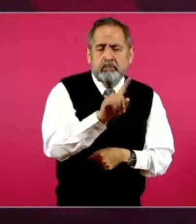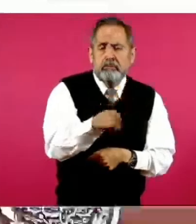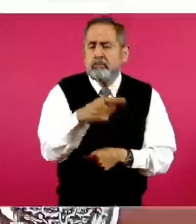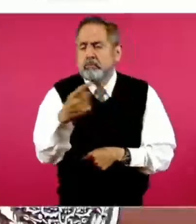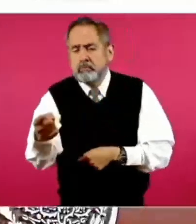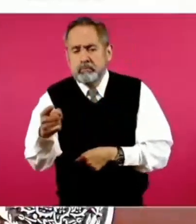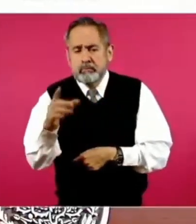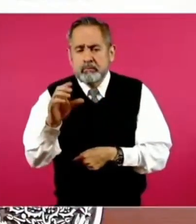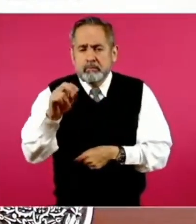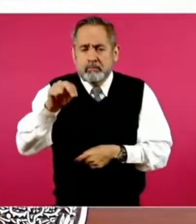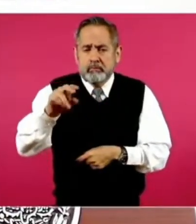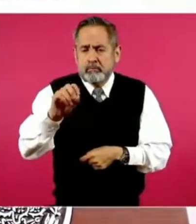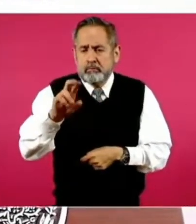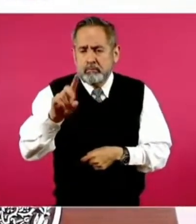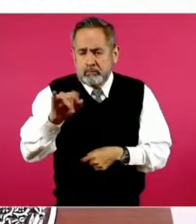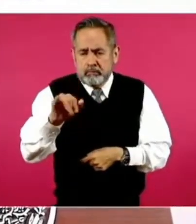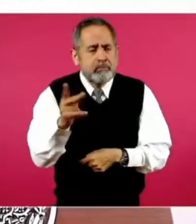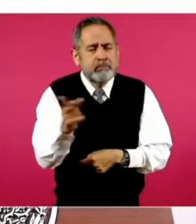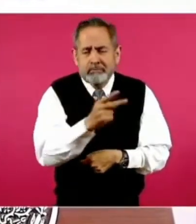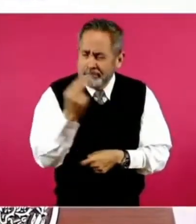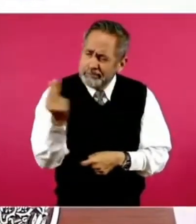y Concordia,